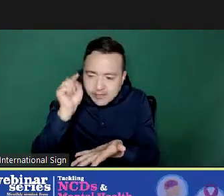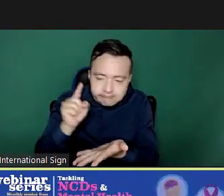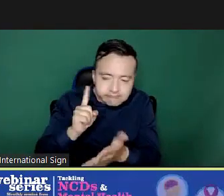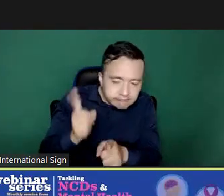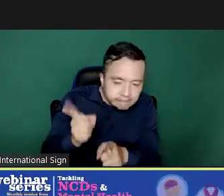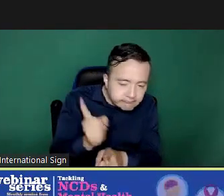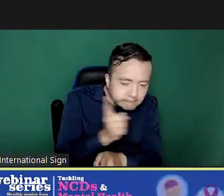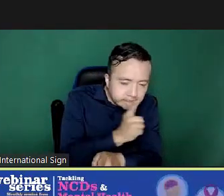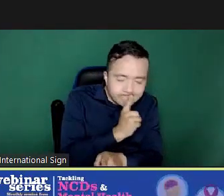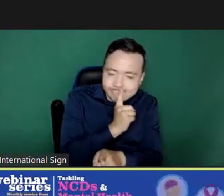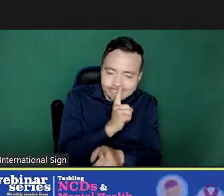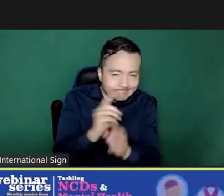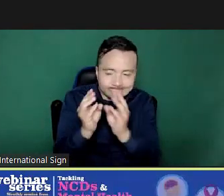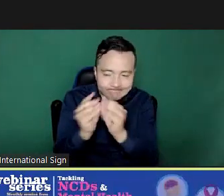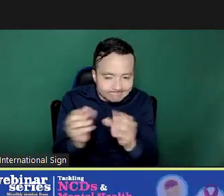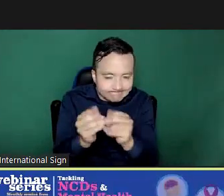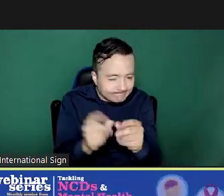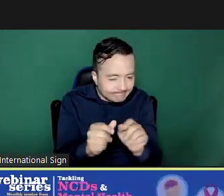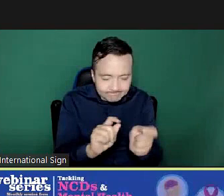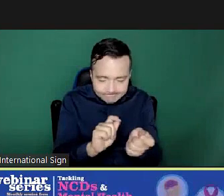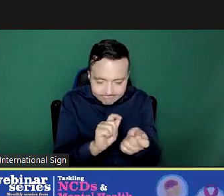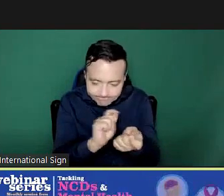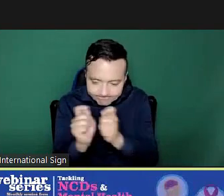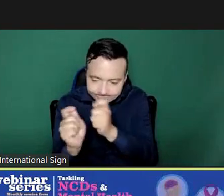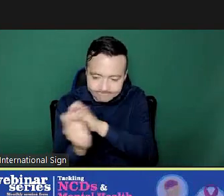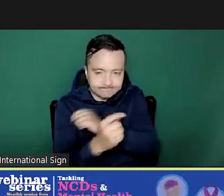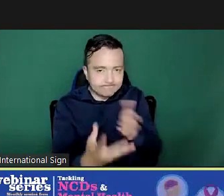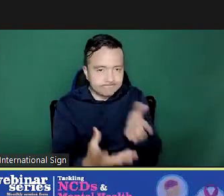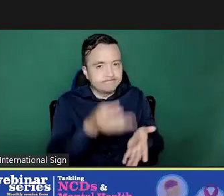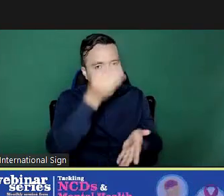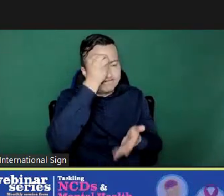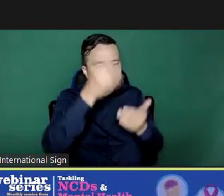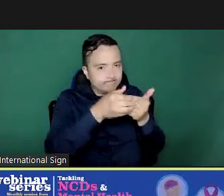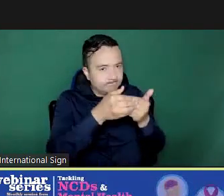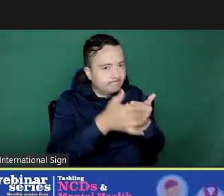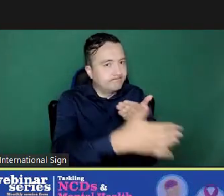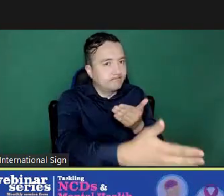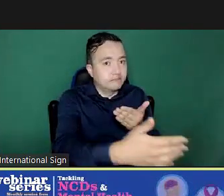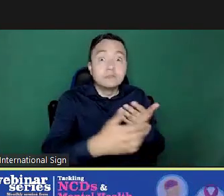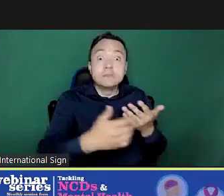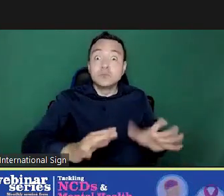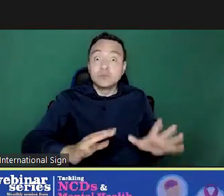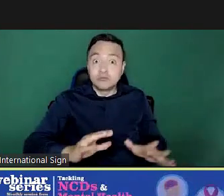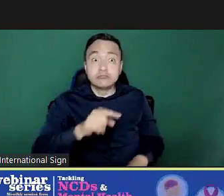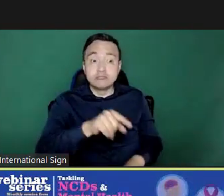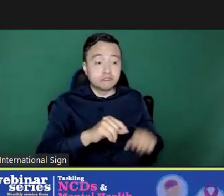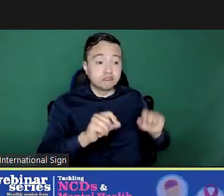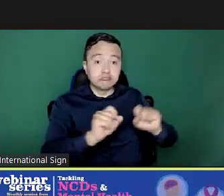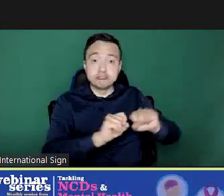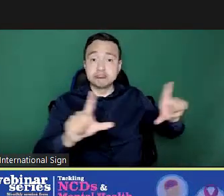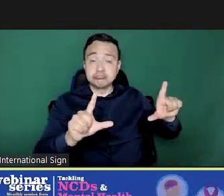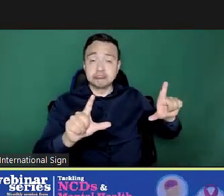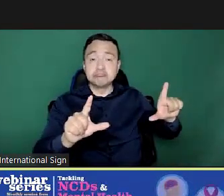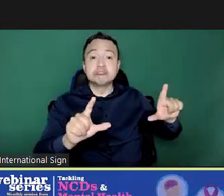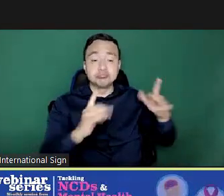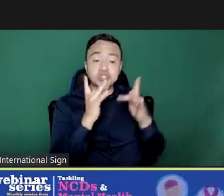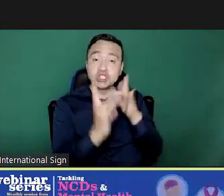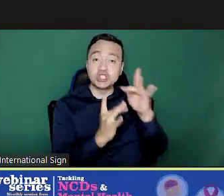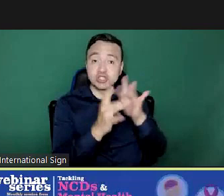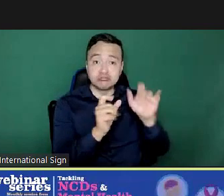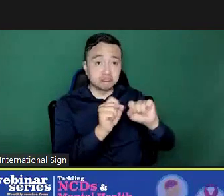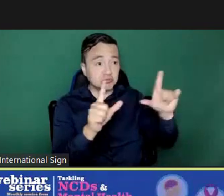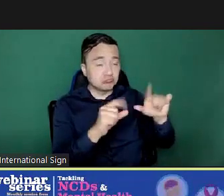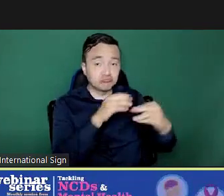de la forma usual y por lo tanto la salud digital pasó a ser mucho más importante. Mantengamos estas